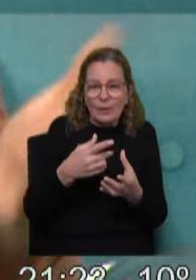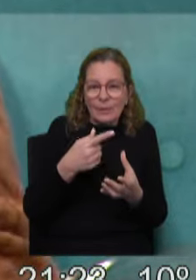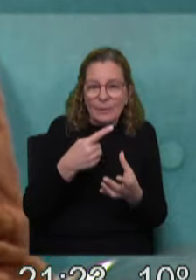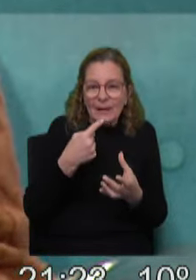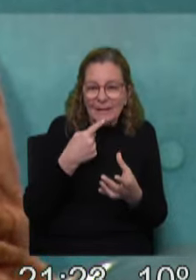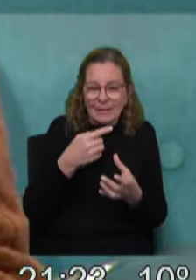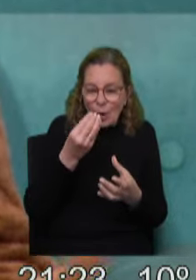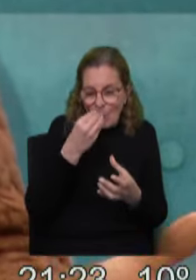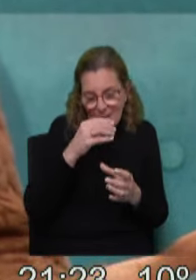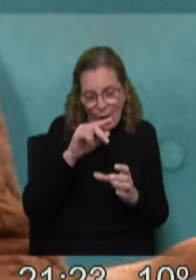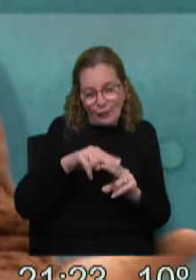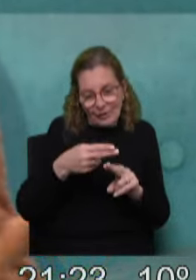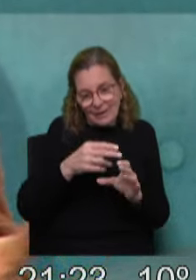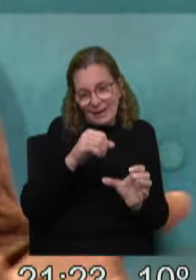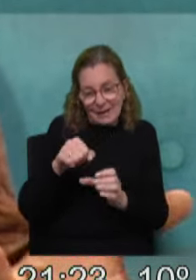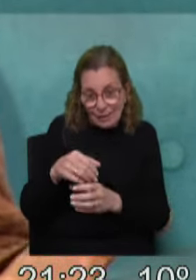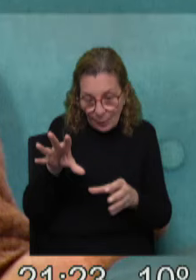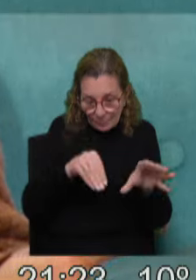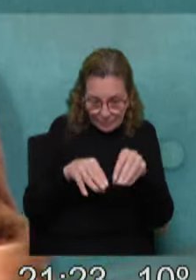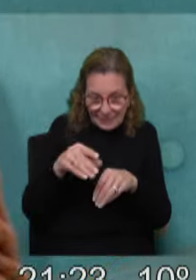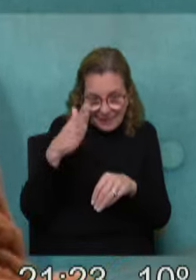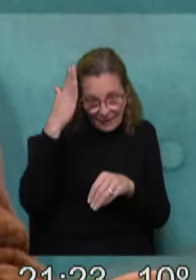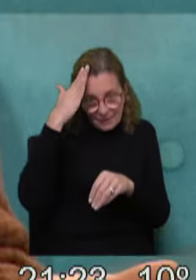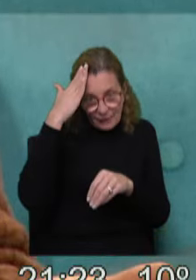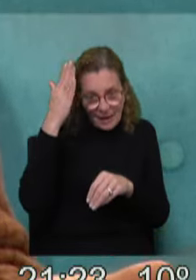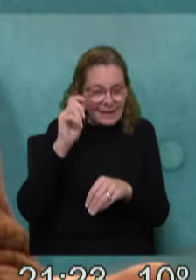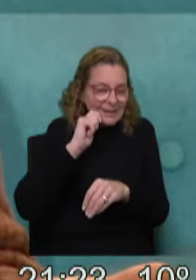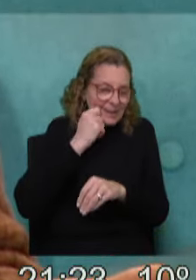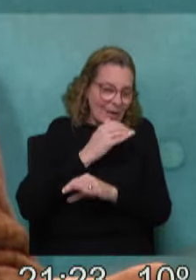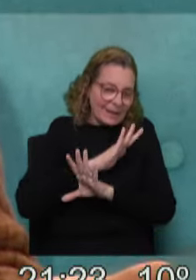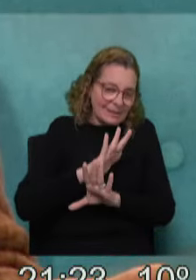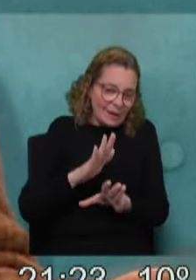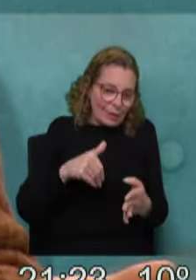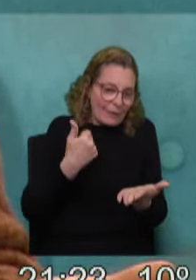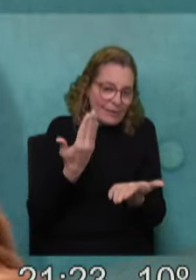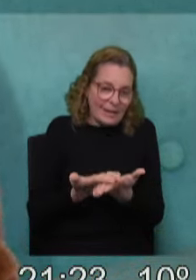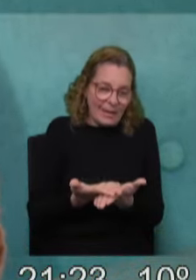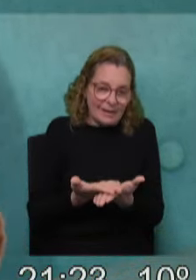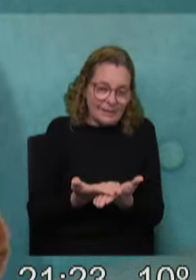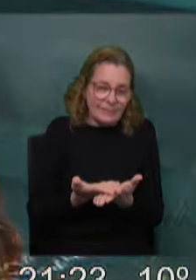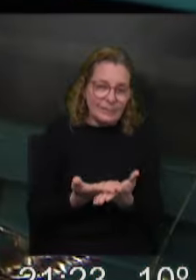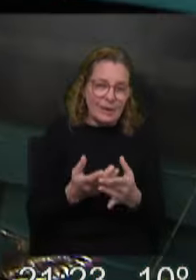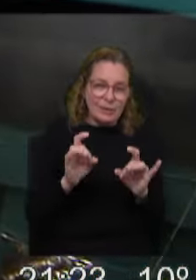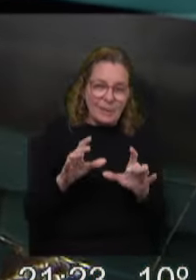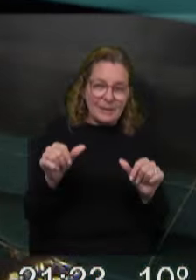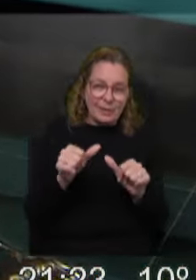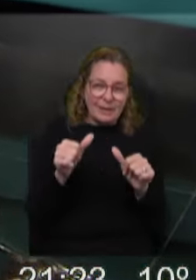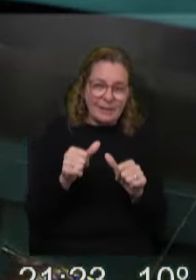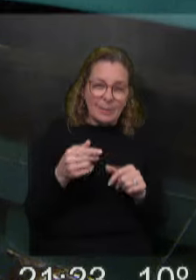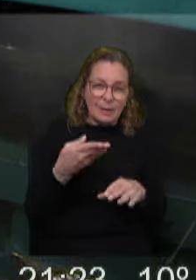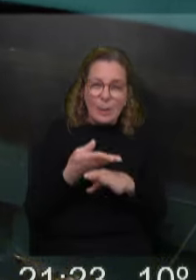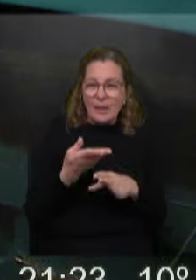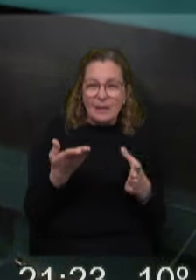la metáfora culinaria, tenés que estar convencido y copado con lo que vas a entregar, ¿no? Solo por hacer, solo porque te lo